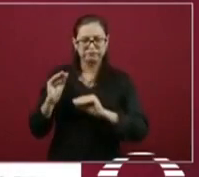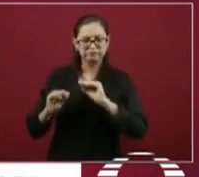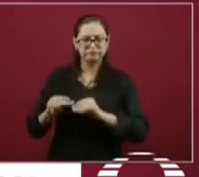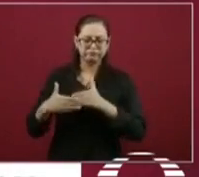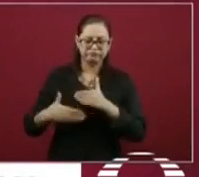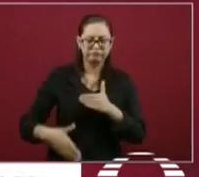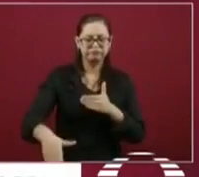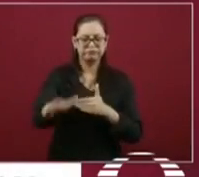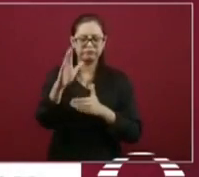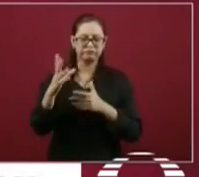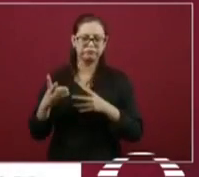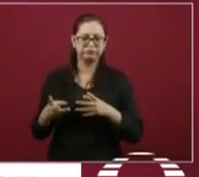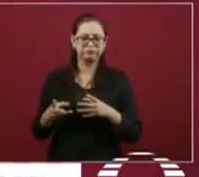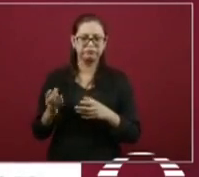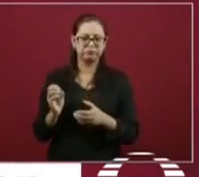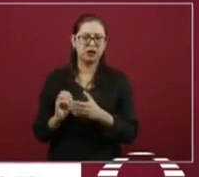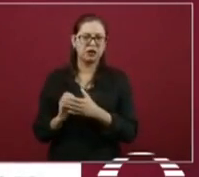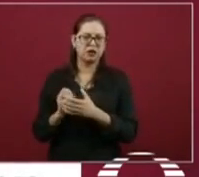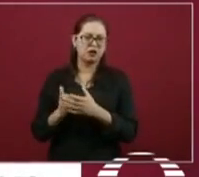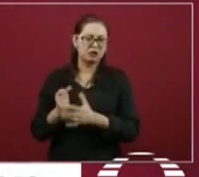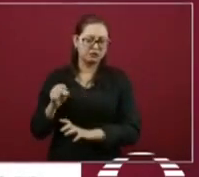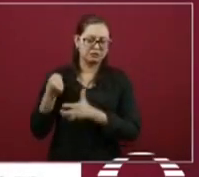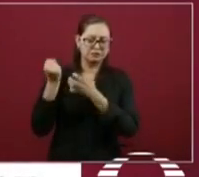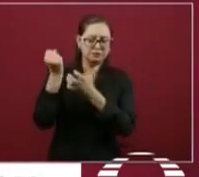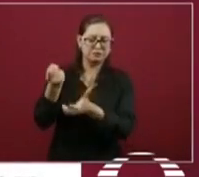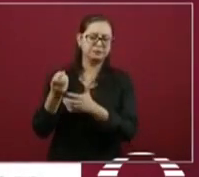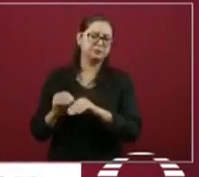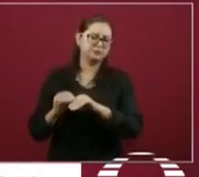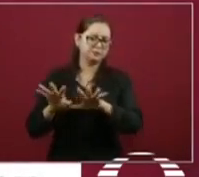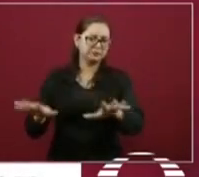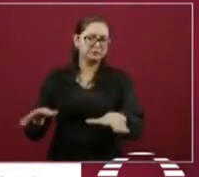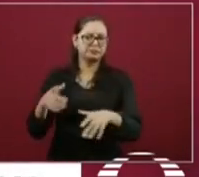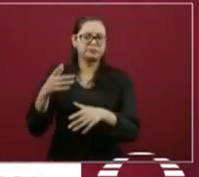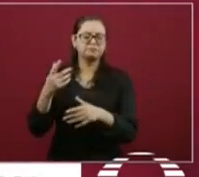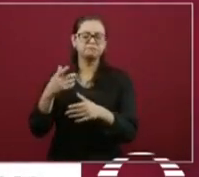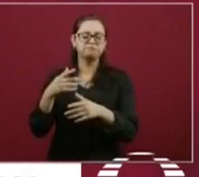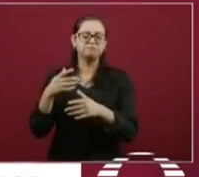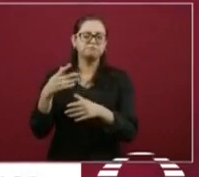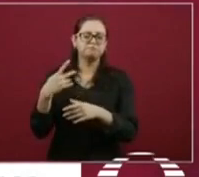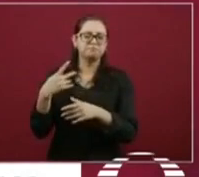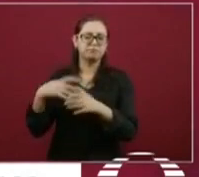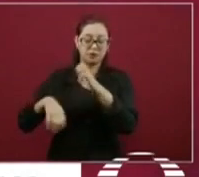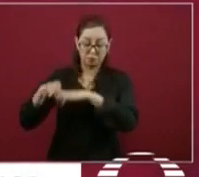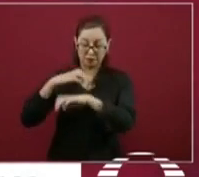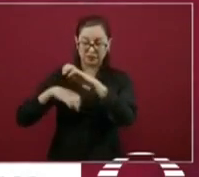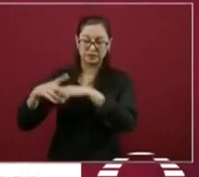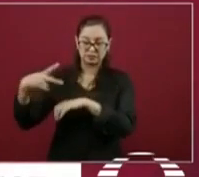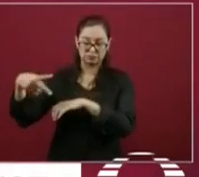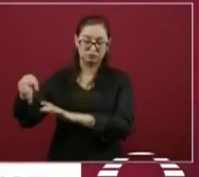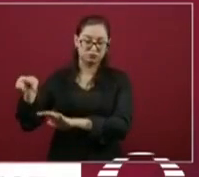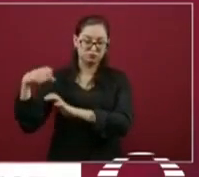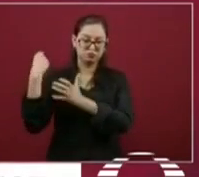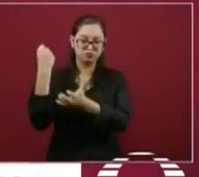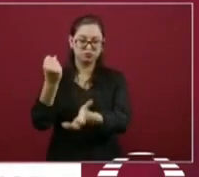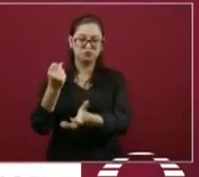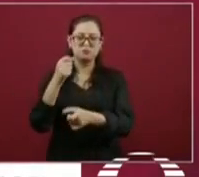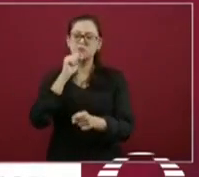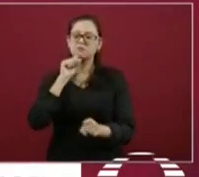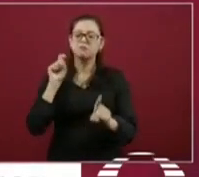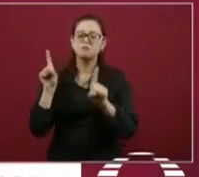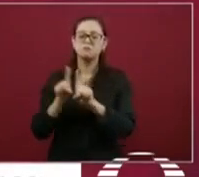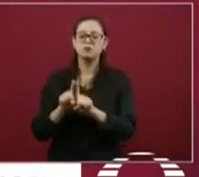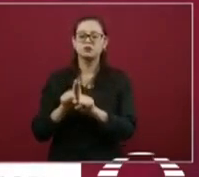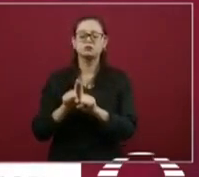inversiones de su empresa y también de inversionistas